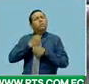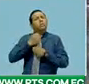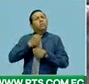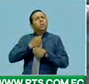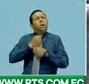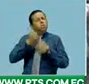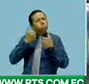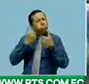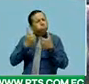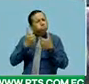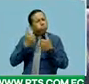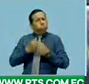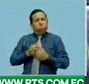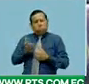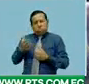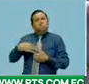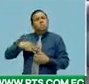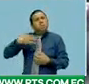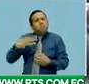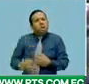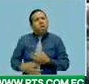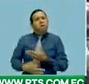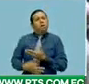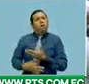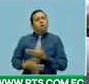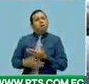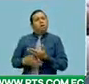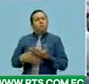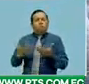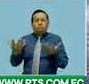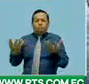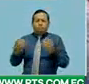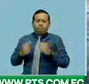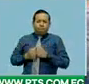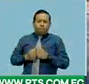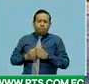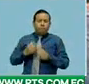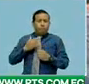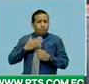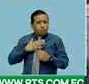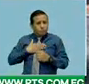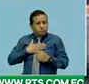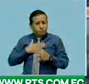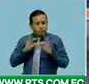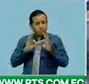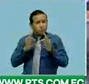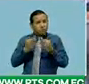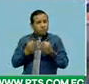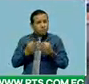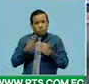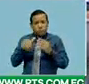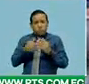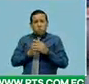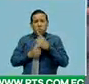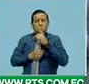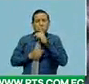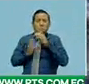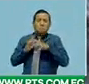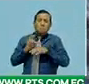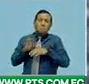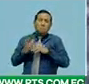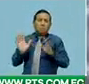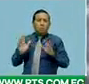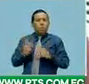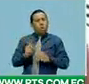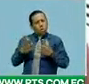muy sincera, digo, y no quiero que ni yo ni la familia quede morido